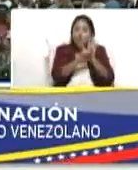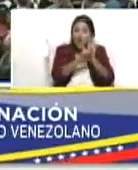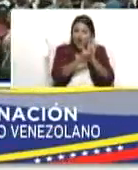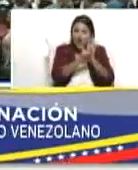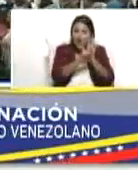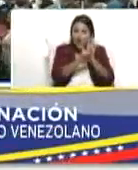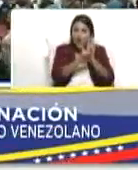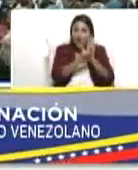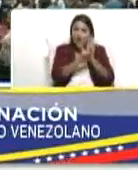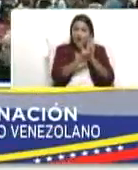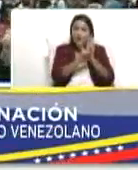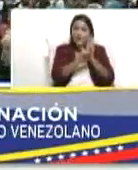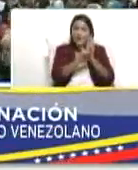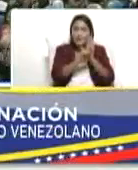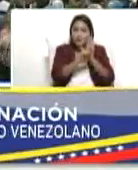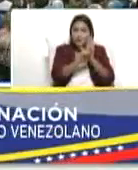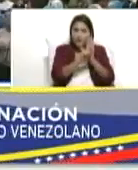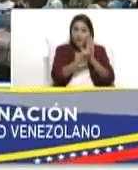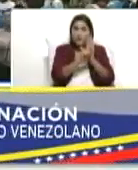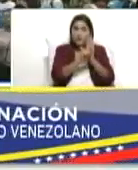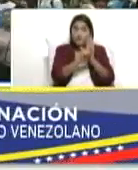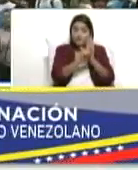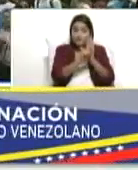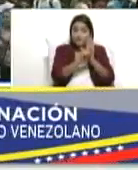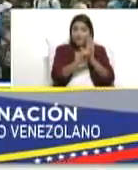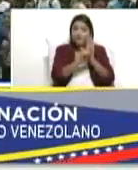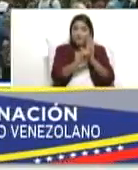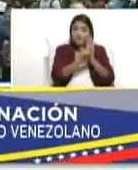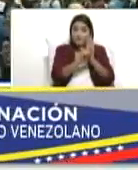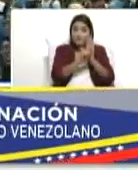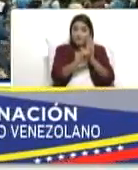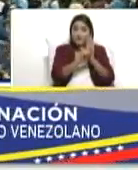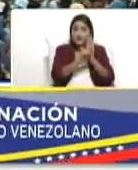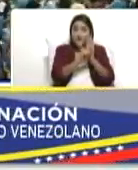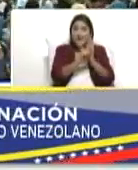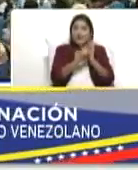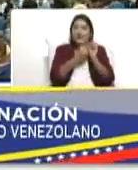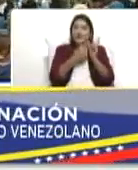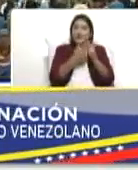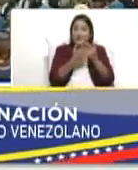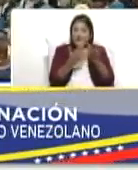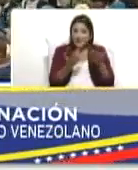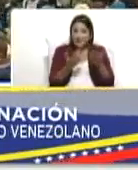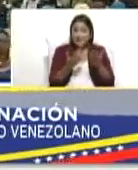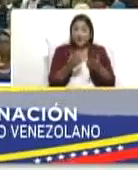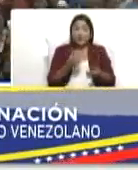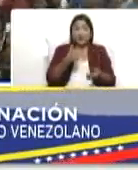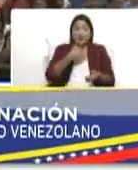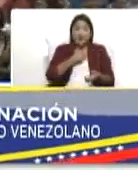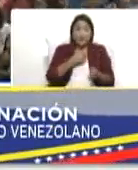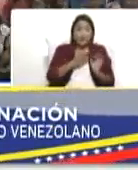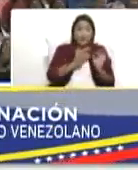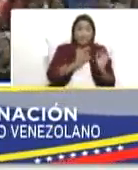constitucional y como todo Buen examen hay que prepararse